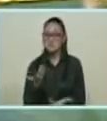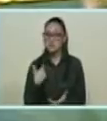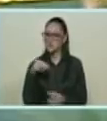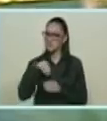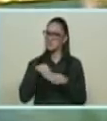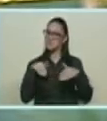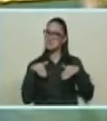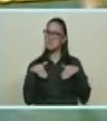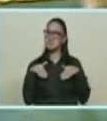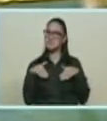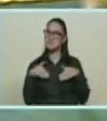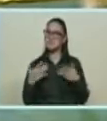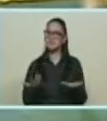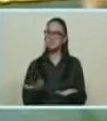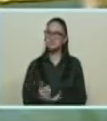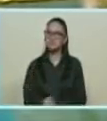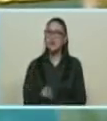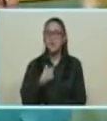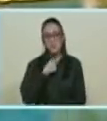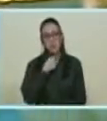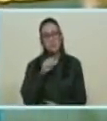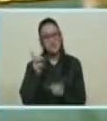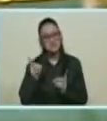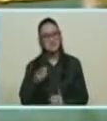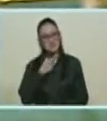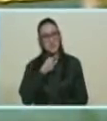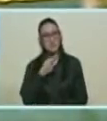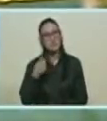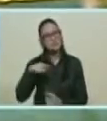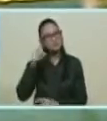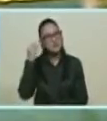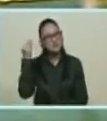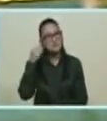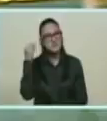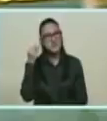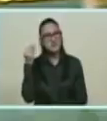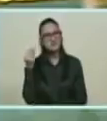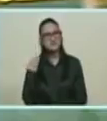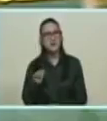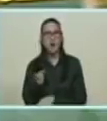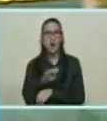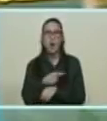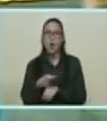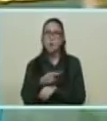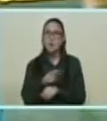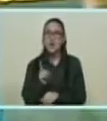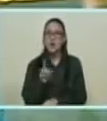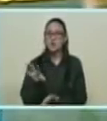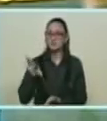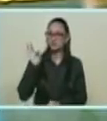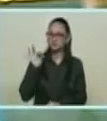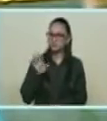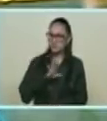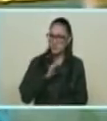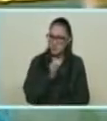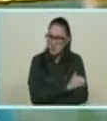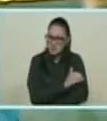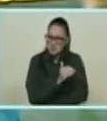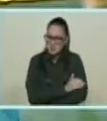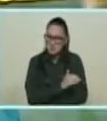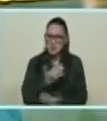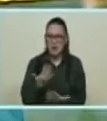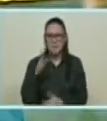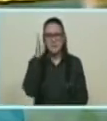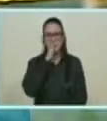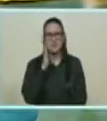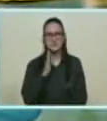Ahora, me gusta mucho esto, no sé qué le parece, hermano, que un gobierno no electo de ultraderecha en Brasil y